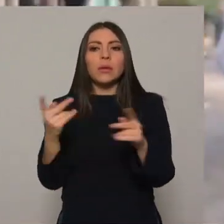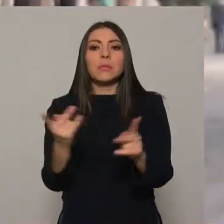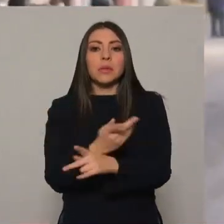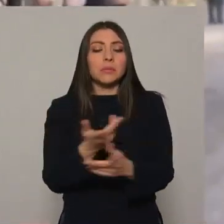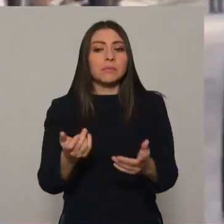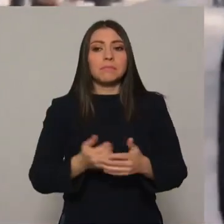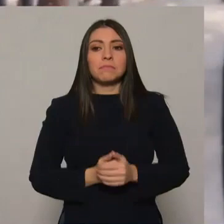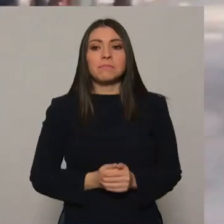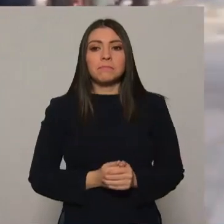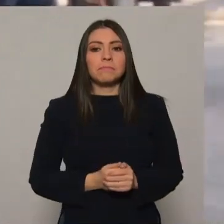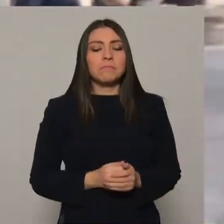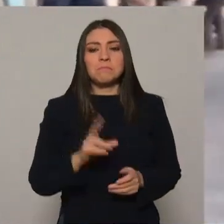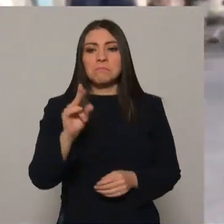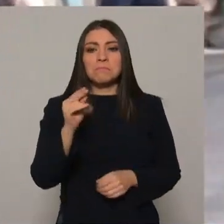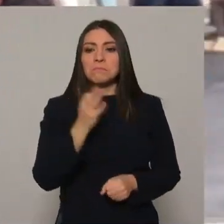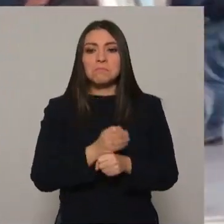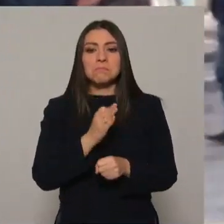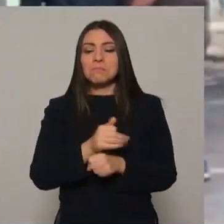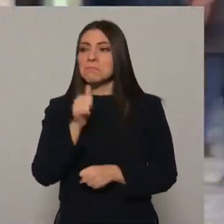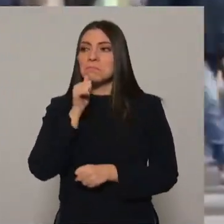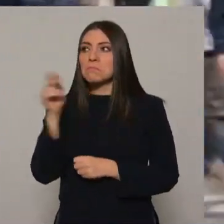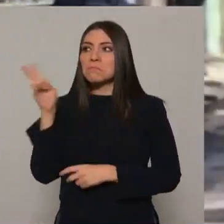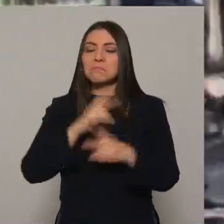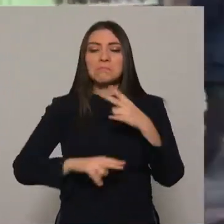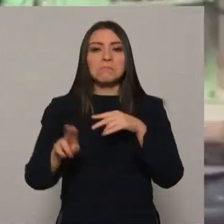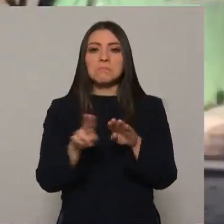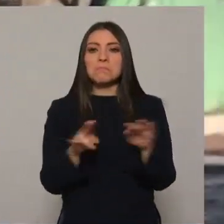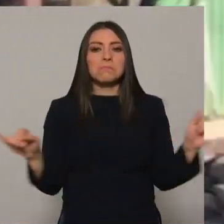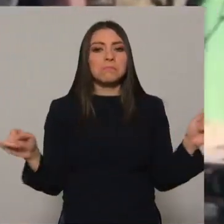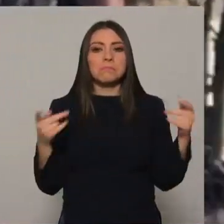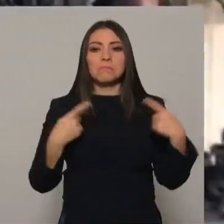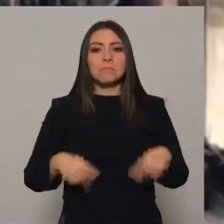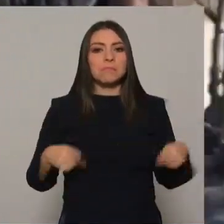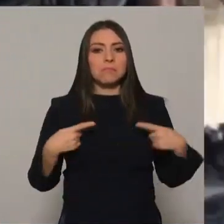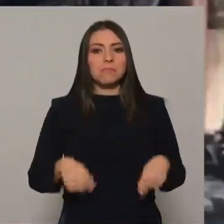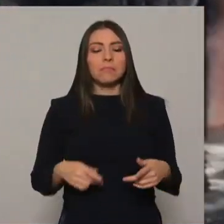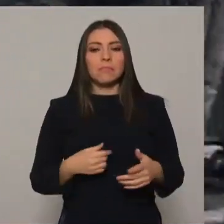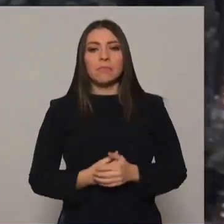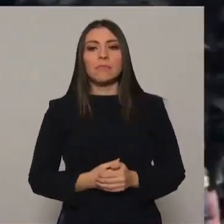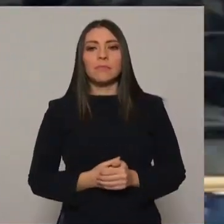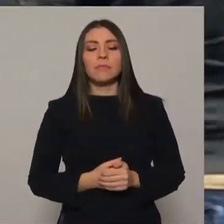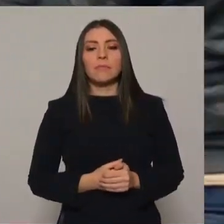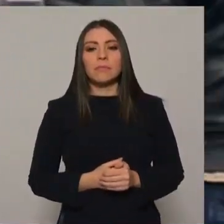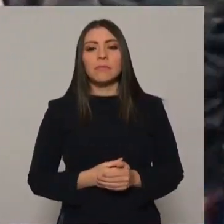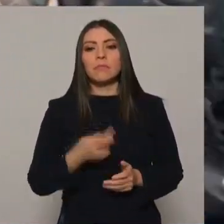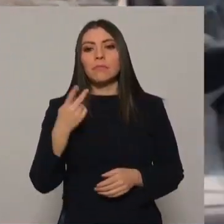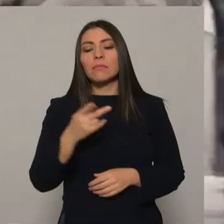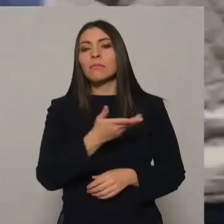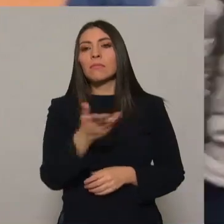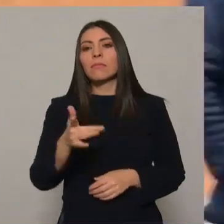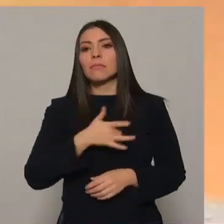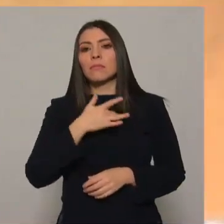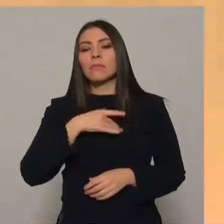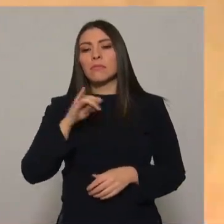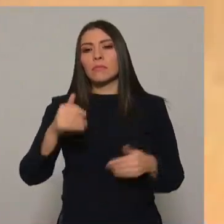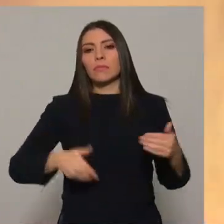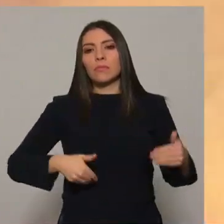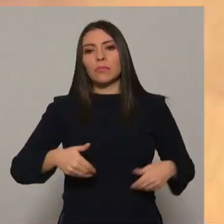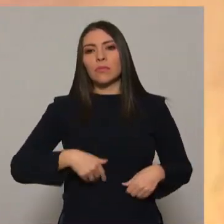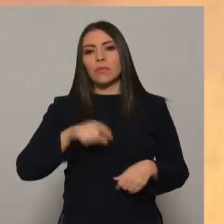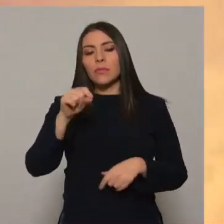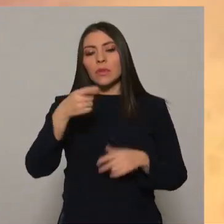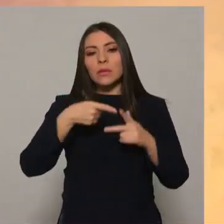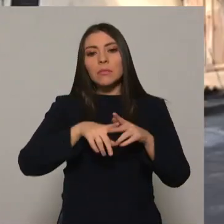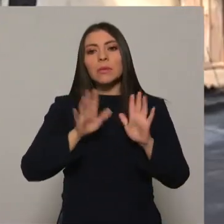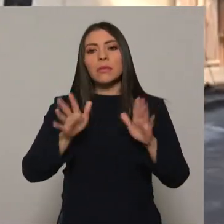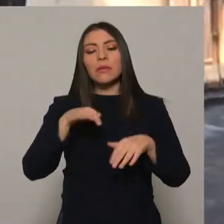No han venido nadie, hasta ahorita nadie, pero sí, ojalá vengan en este ratito. Perfecto. Para empezar a trabajar